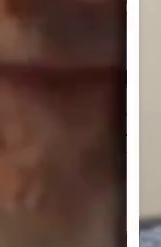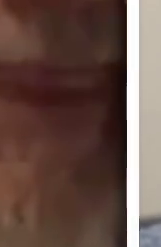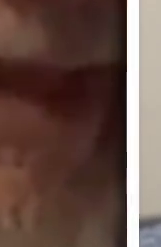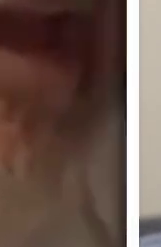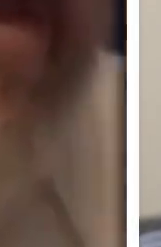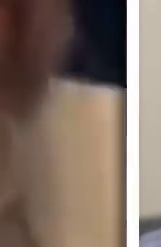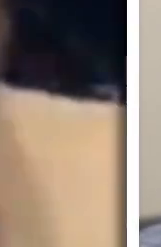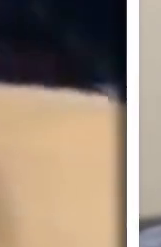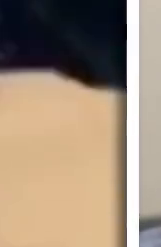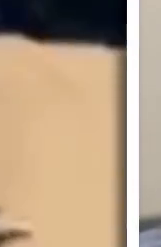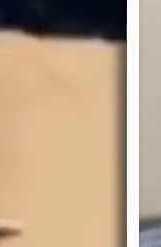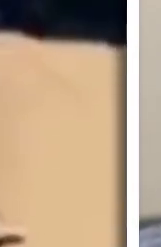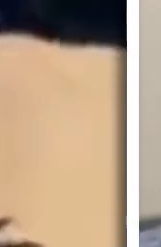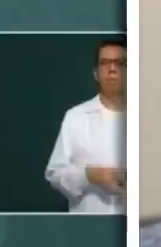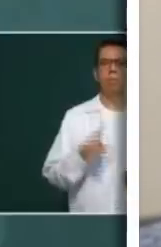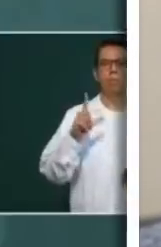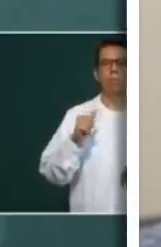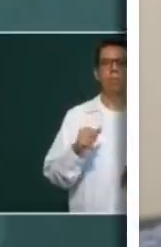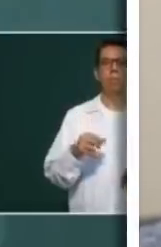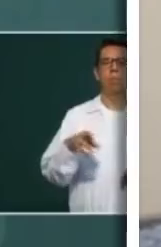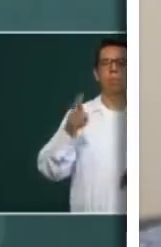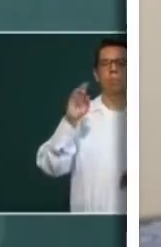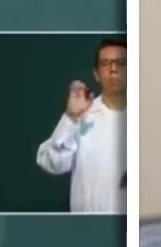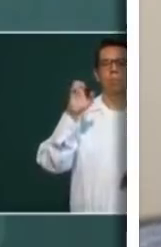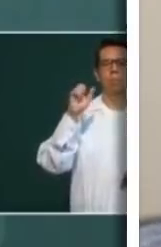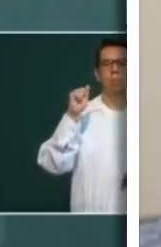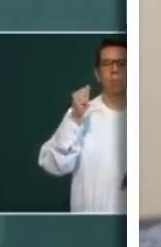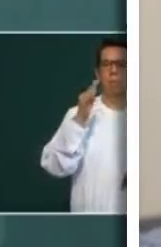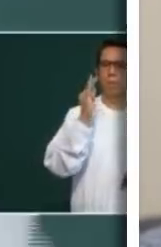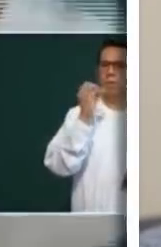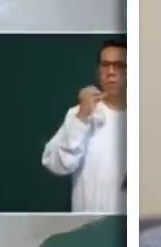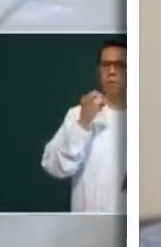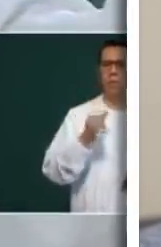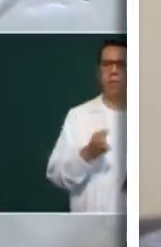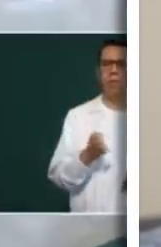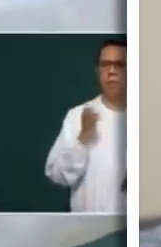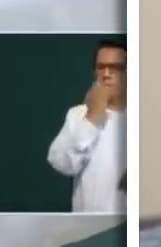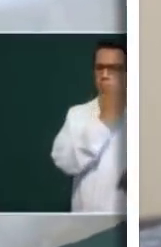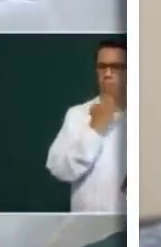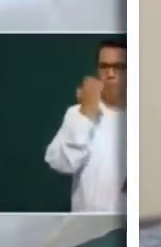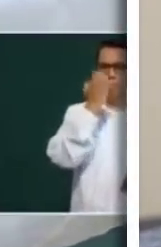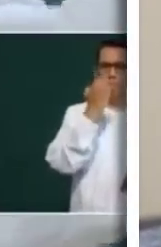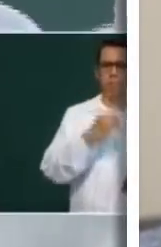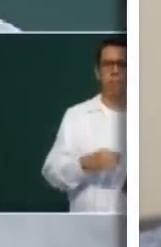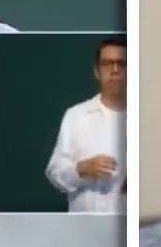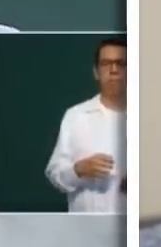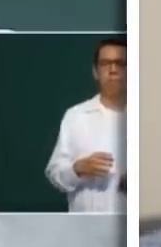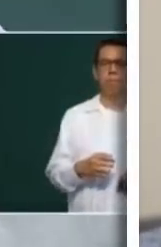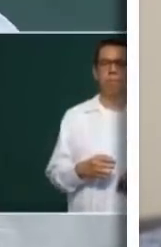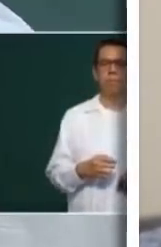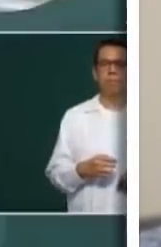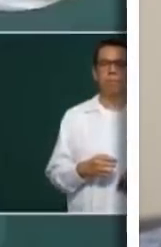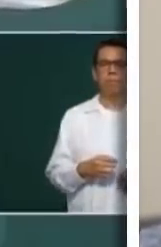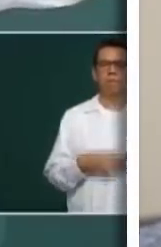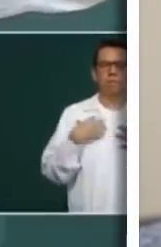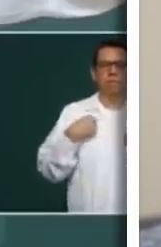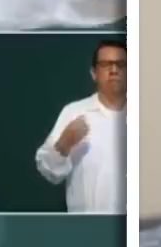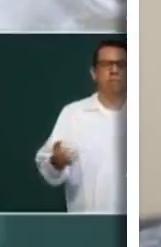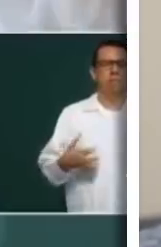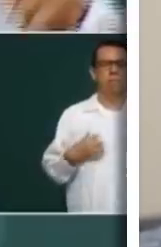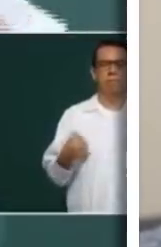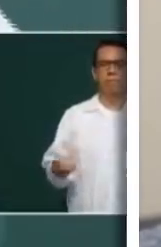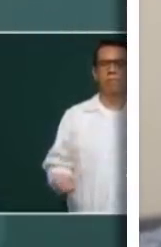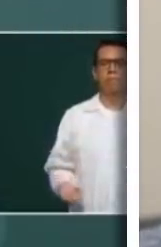tiene esa libertad que él no está autorizado en todo méxico a hablar libremente ya preguntarle al presidente como así